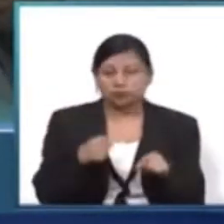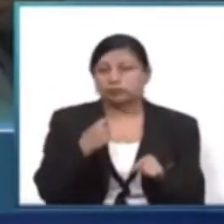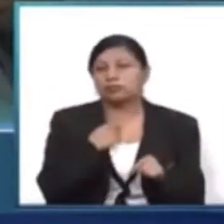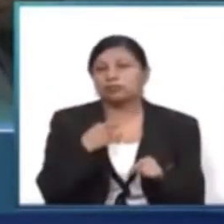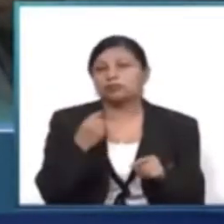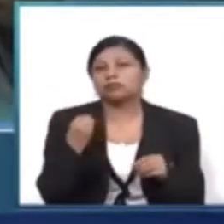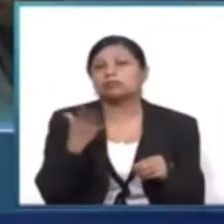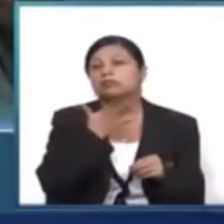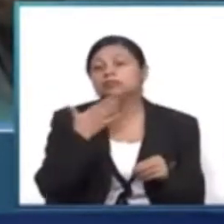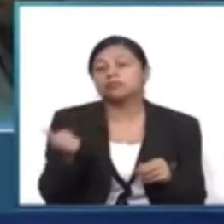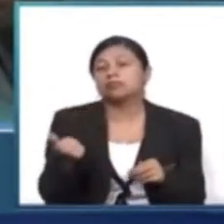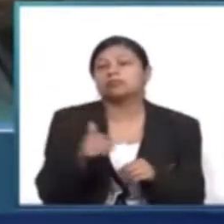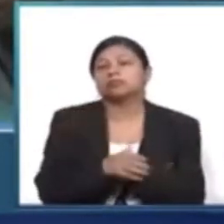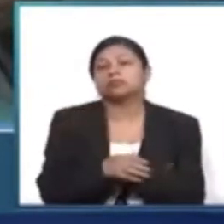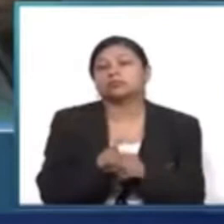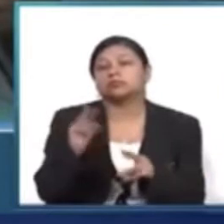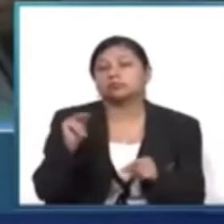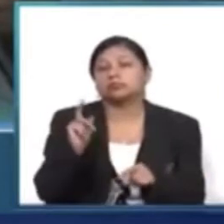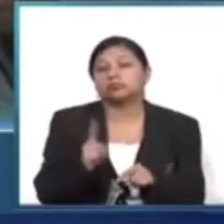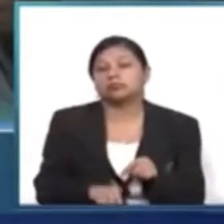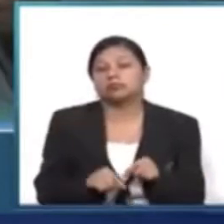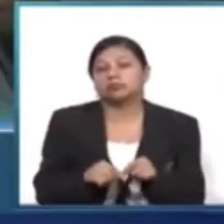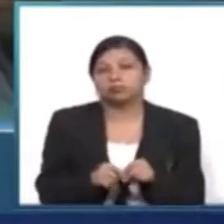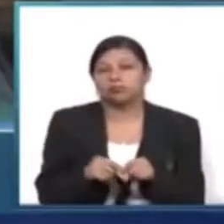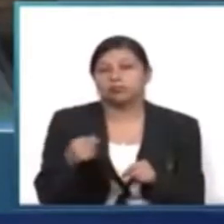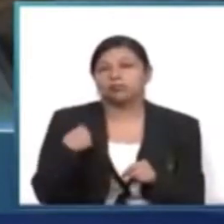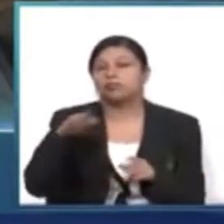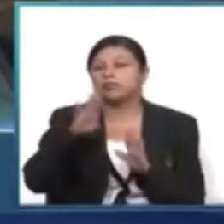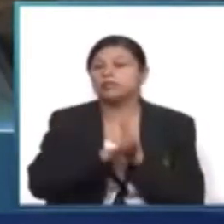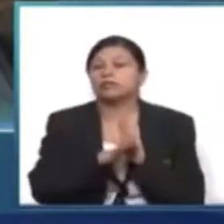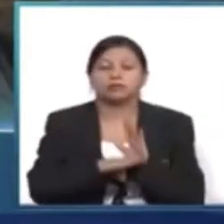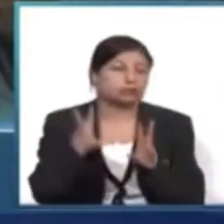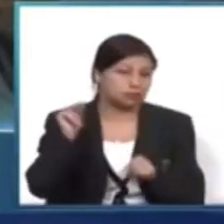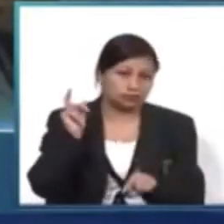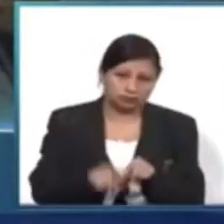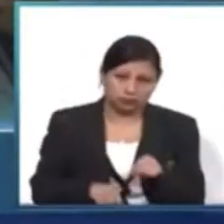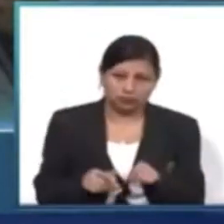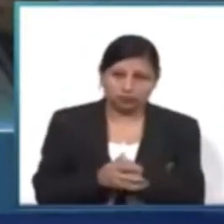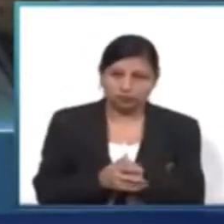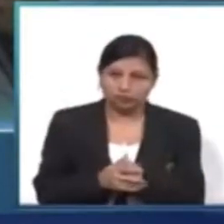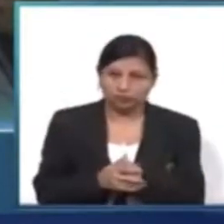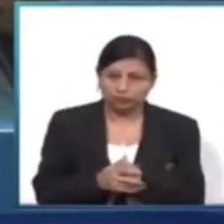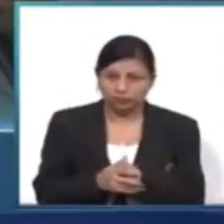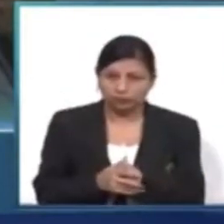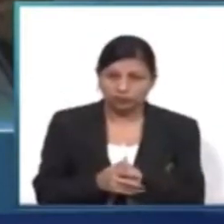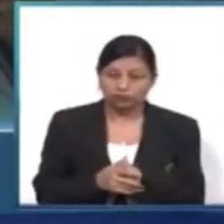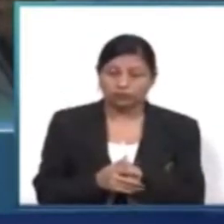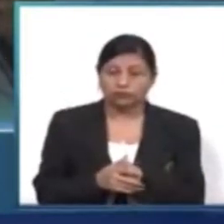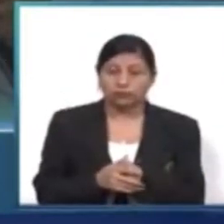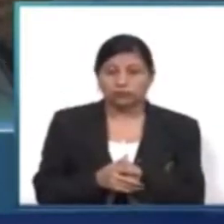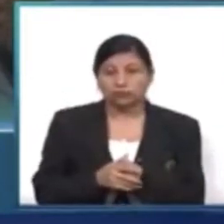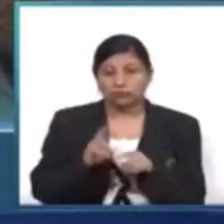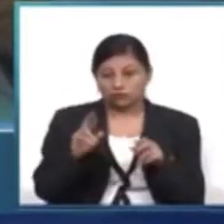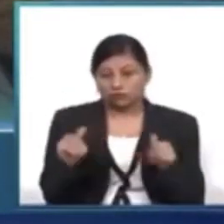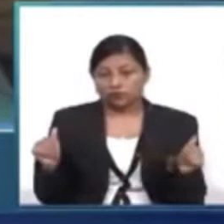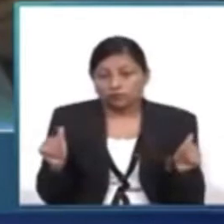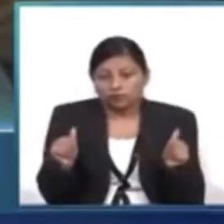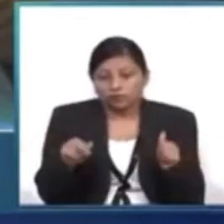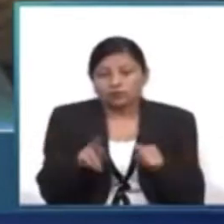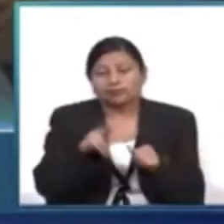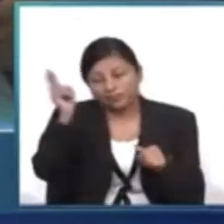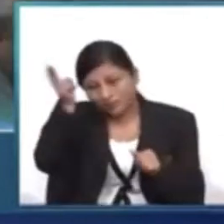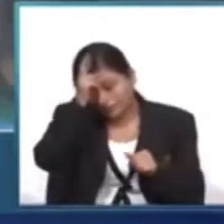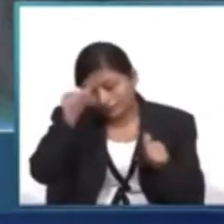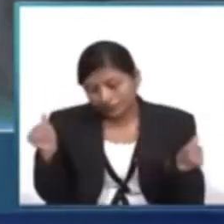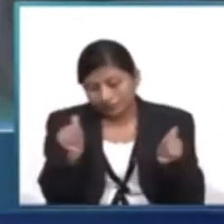tenga la mejor y no la que sea la más barata. Entonces, ¿por qué el Reino Unido, siendo AstraZeneca